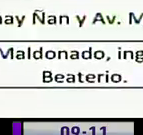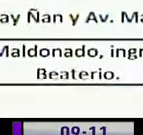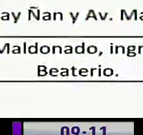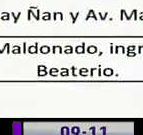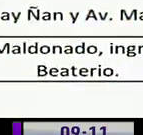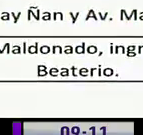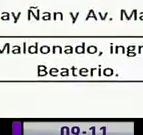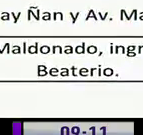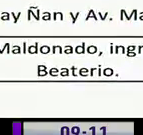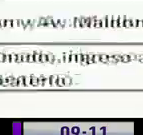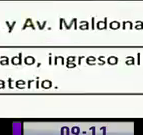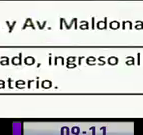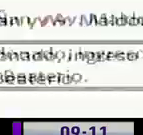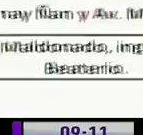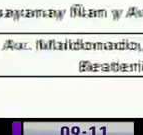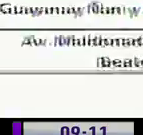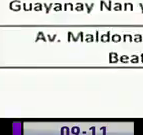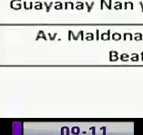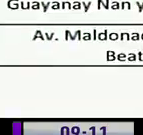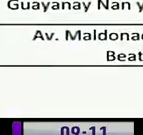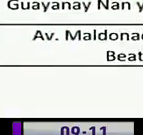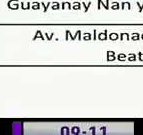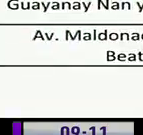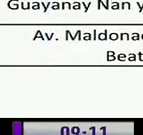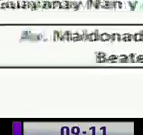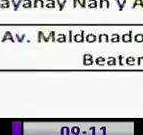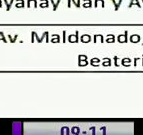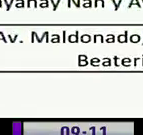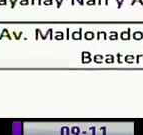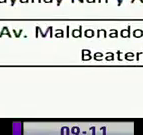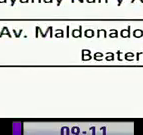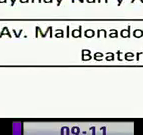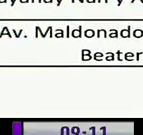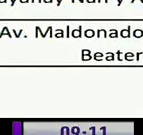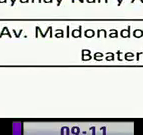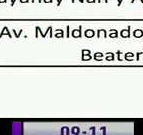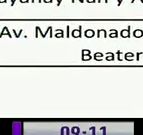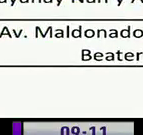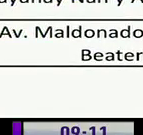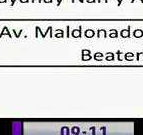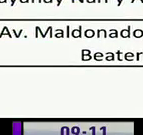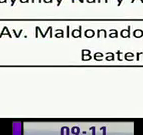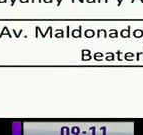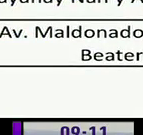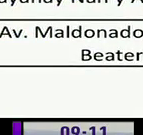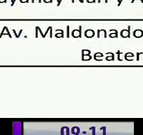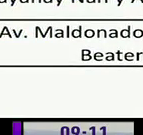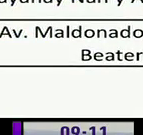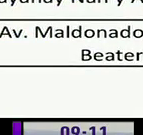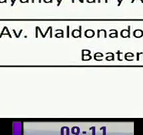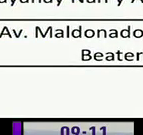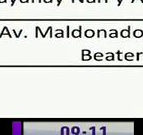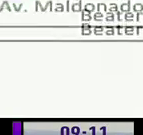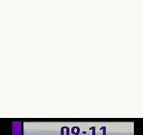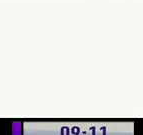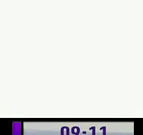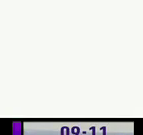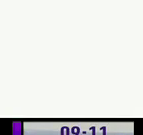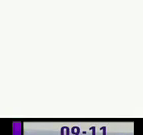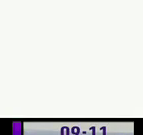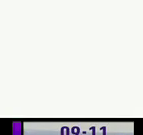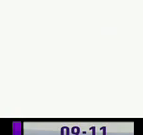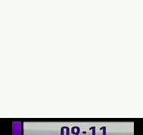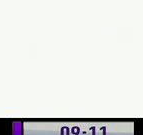de Huangopolo, también. Es una vía que constantemente ha estado cerrada, toda la semana la han tenido cerrada. Raro, ¿no?